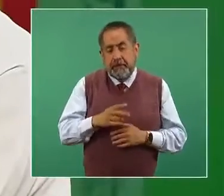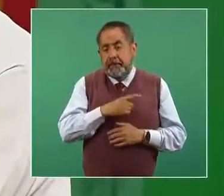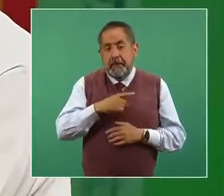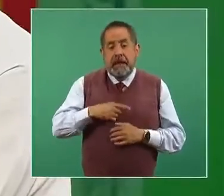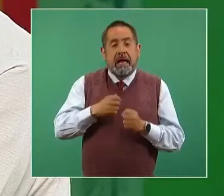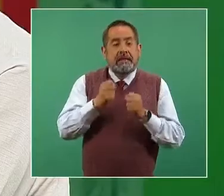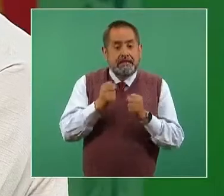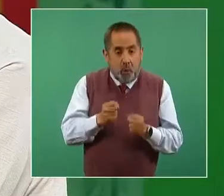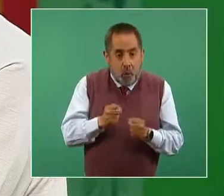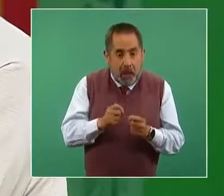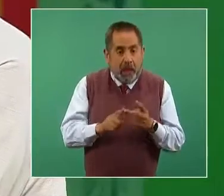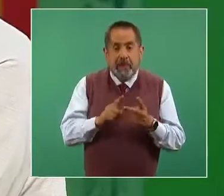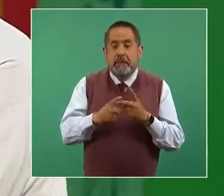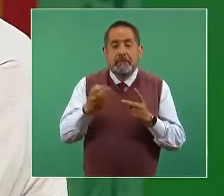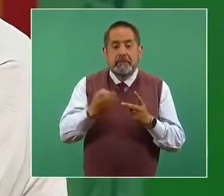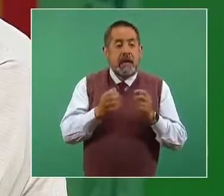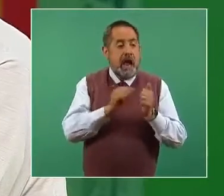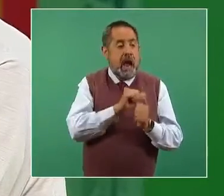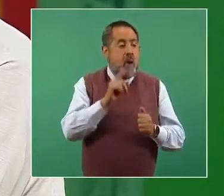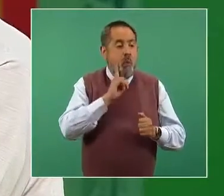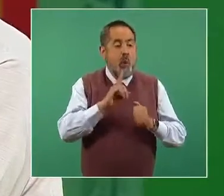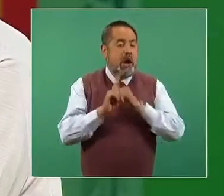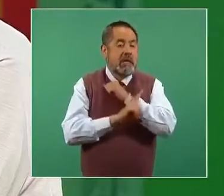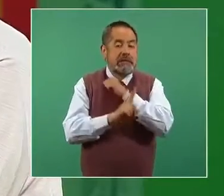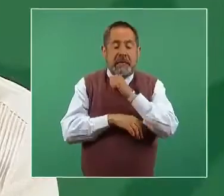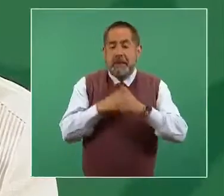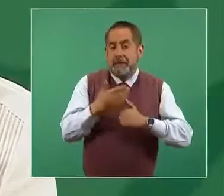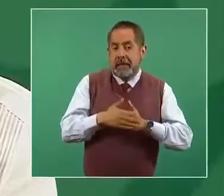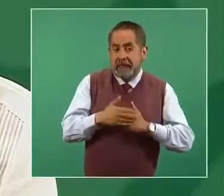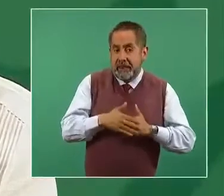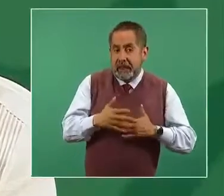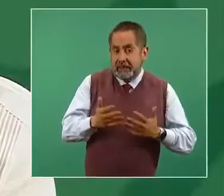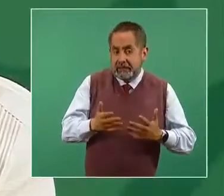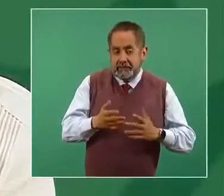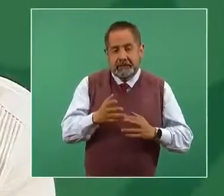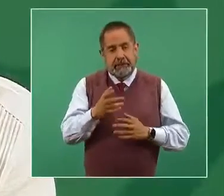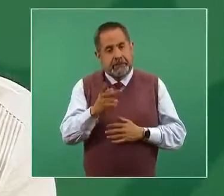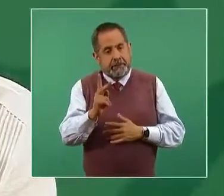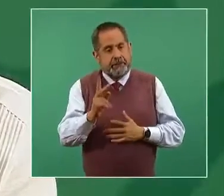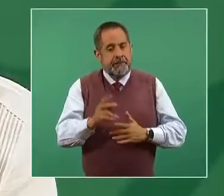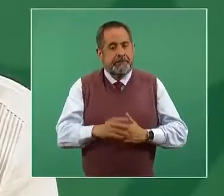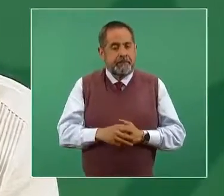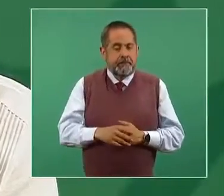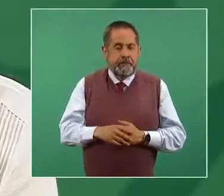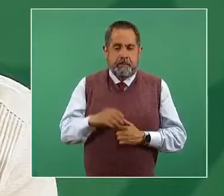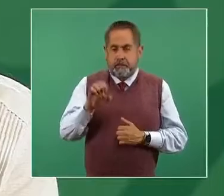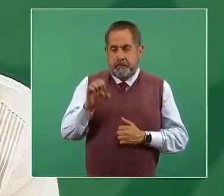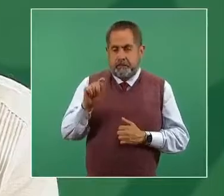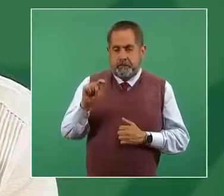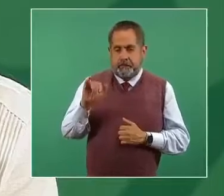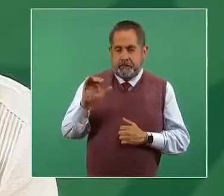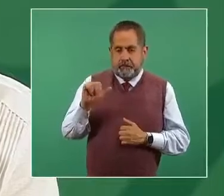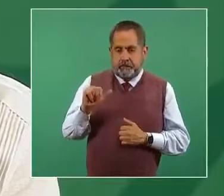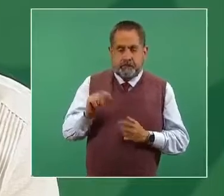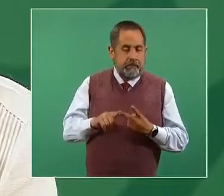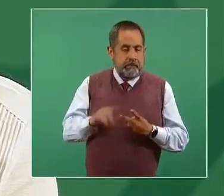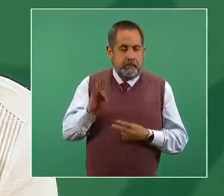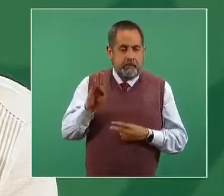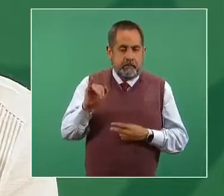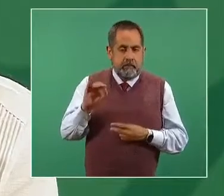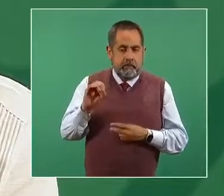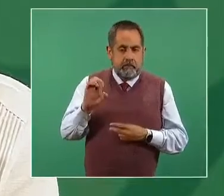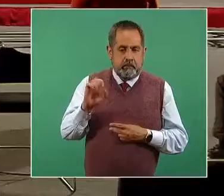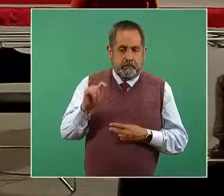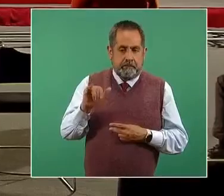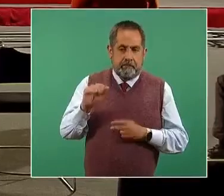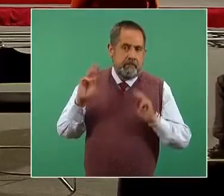sean eficaces en mujeres embarazadas. Pero por razones éticas, bioéticas, ya muy